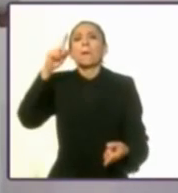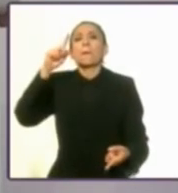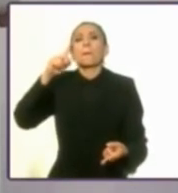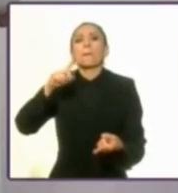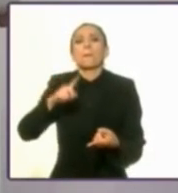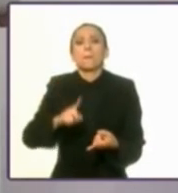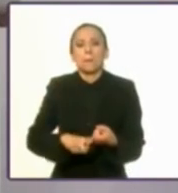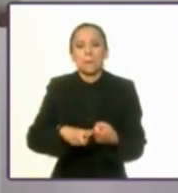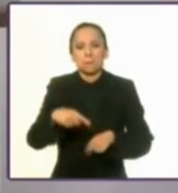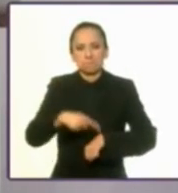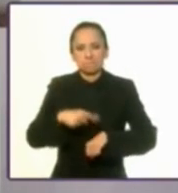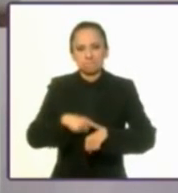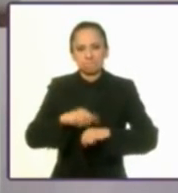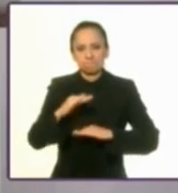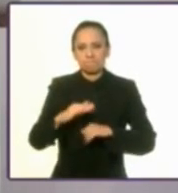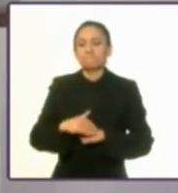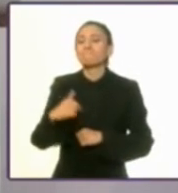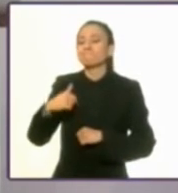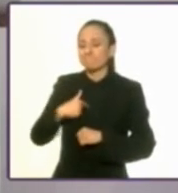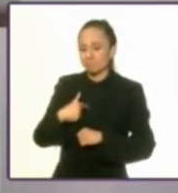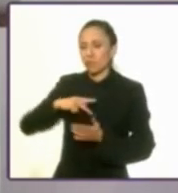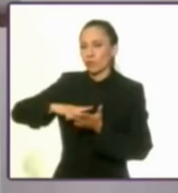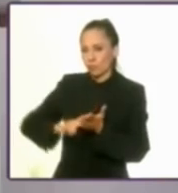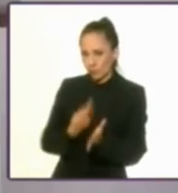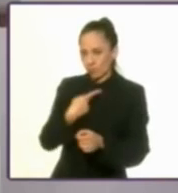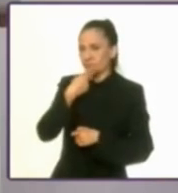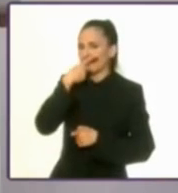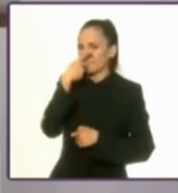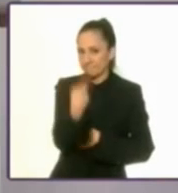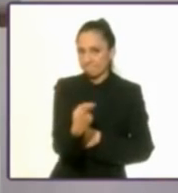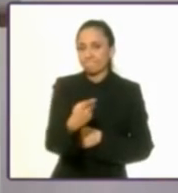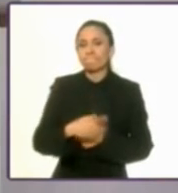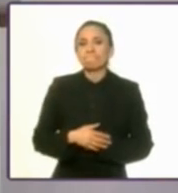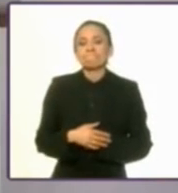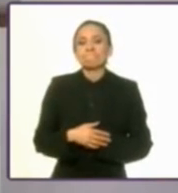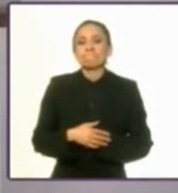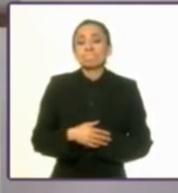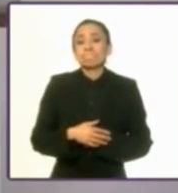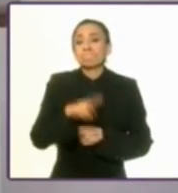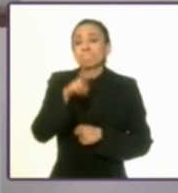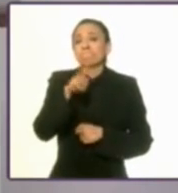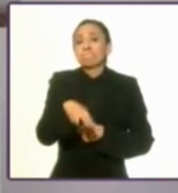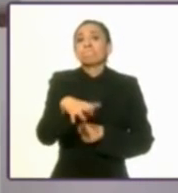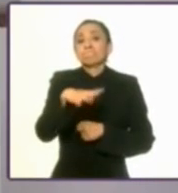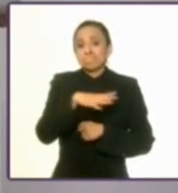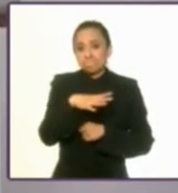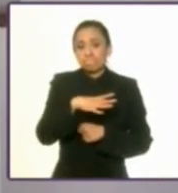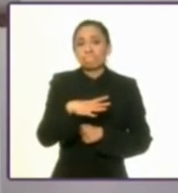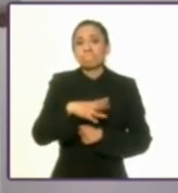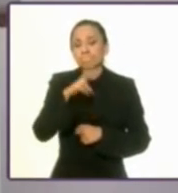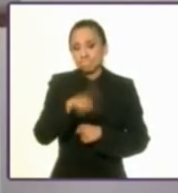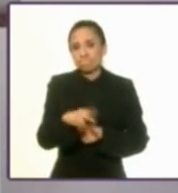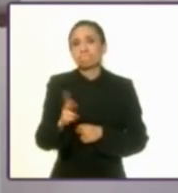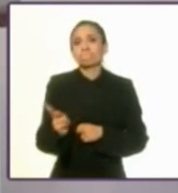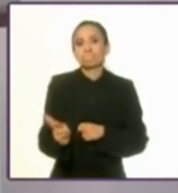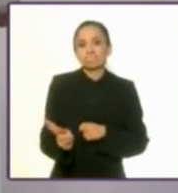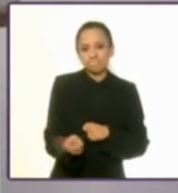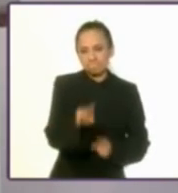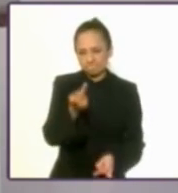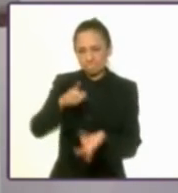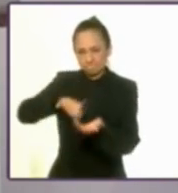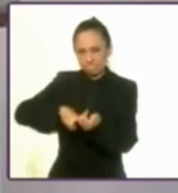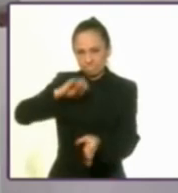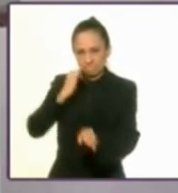insisto con que con que hubo una enorme cantidad de intervenciones de preguntas vía las redes